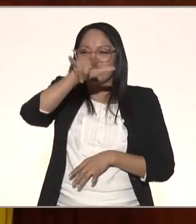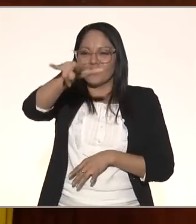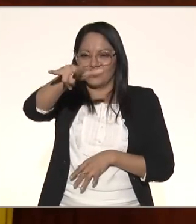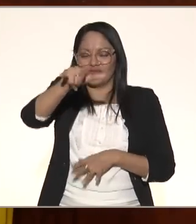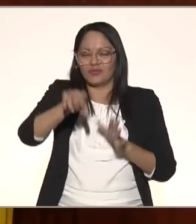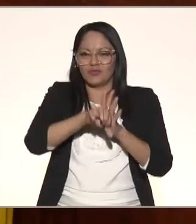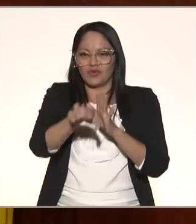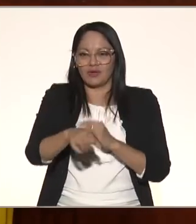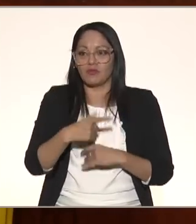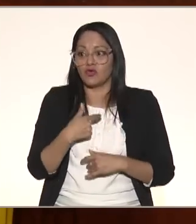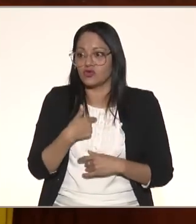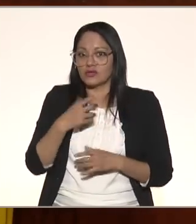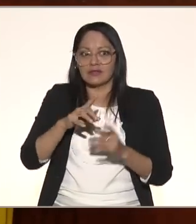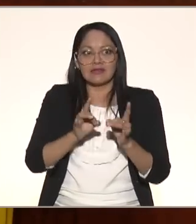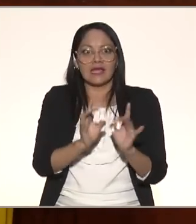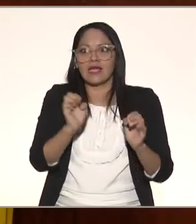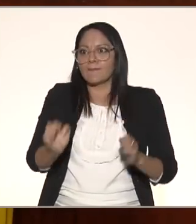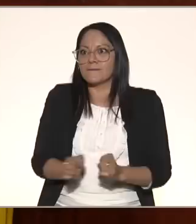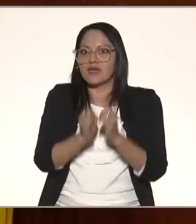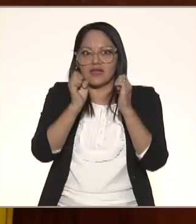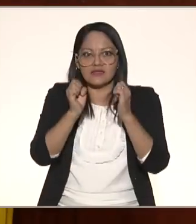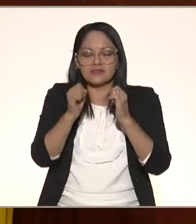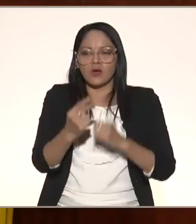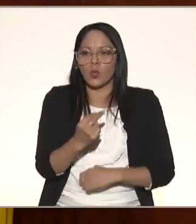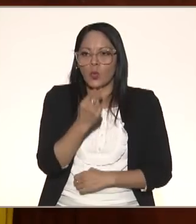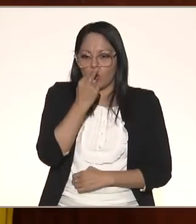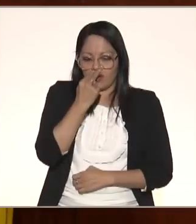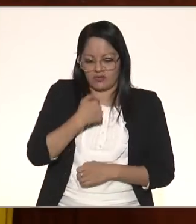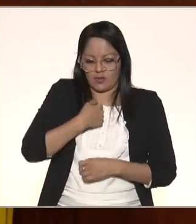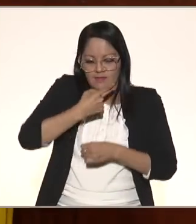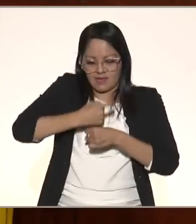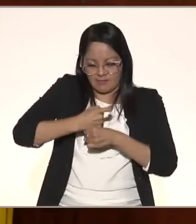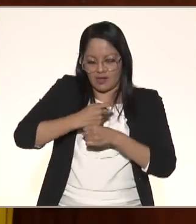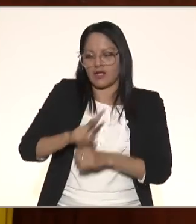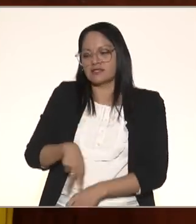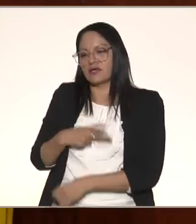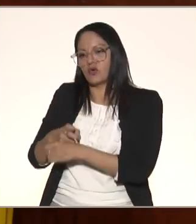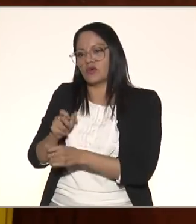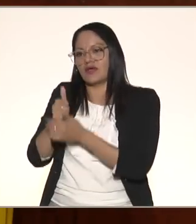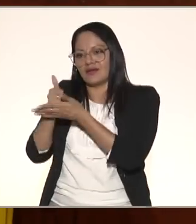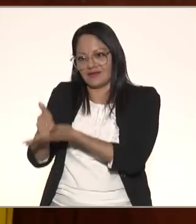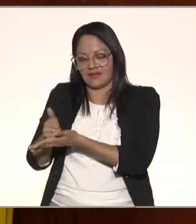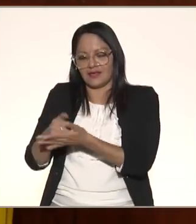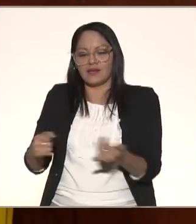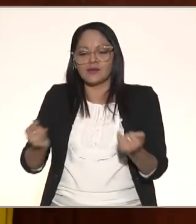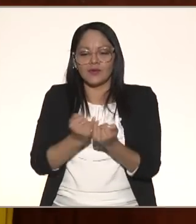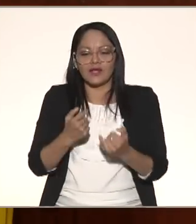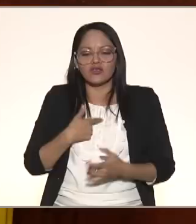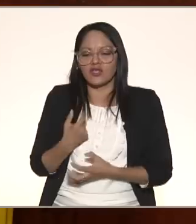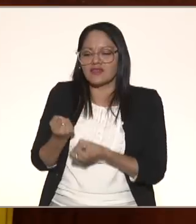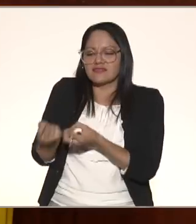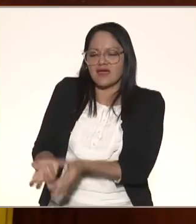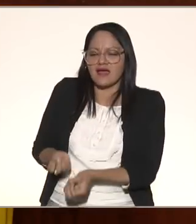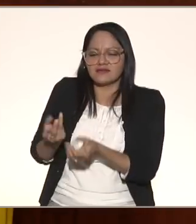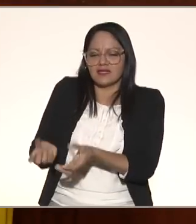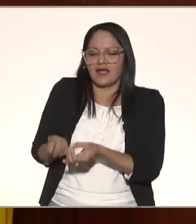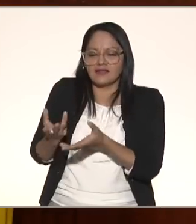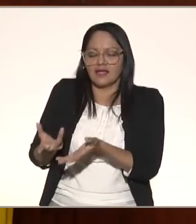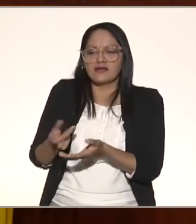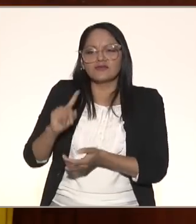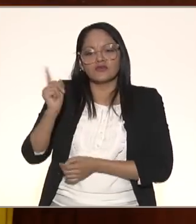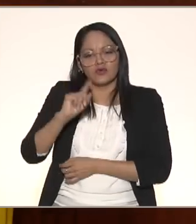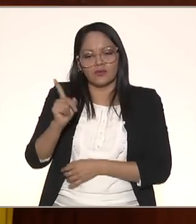no puedo dar a manos llenas que por eso yo empezaba el programa con esa definición o sea es dar sin esperar a cambio